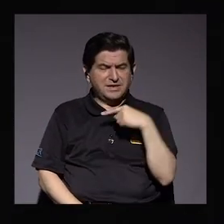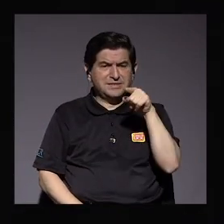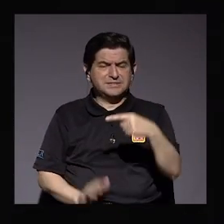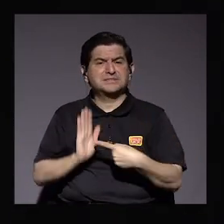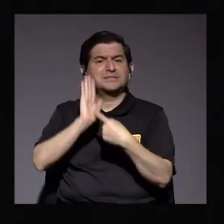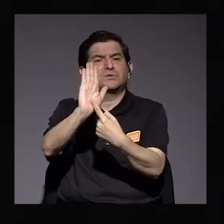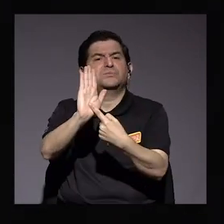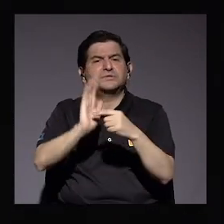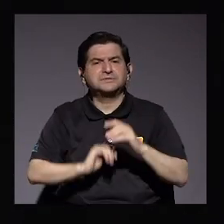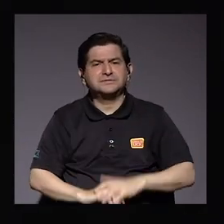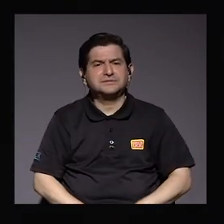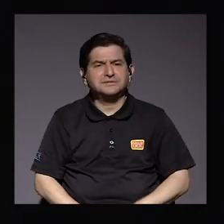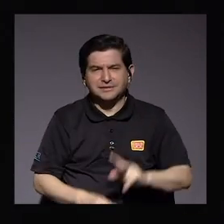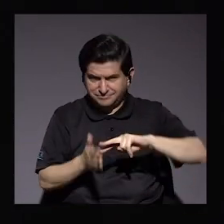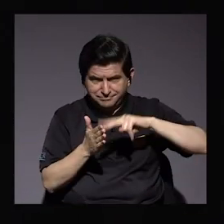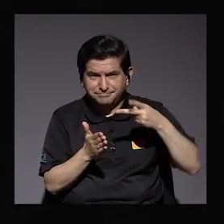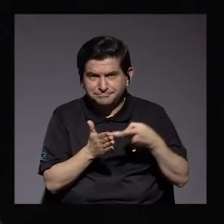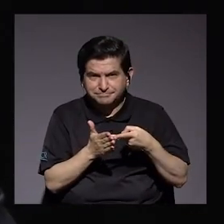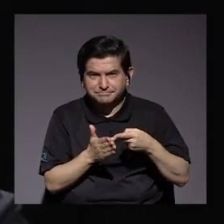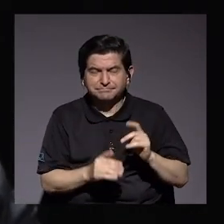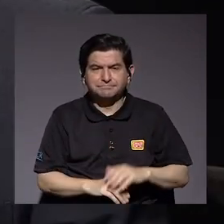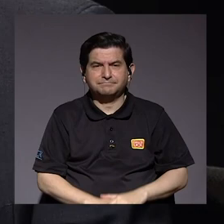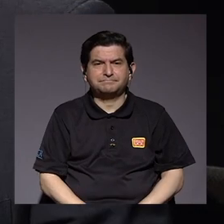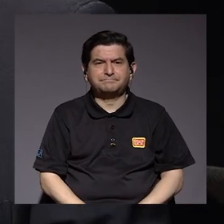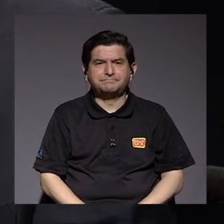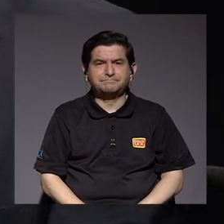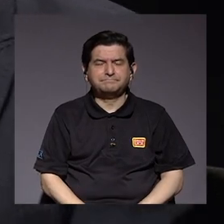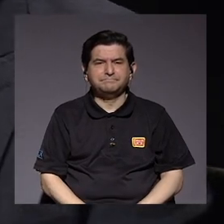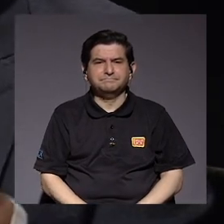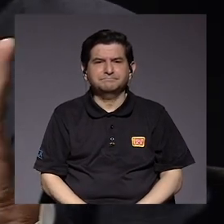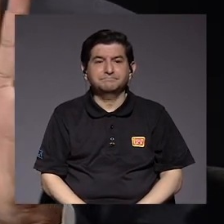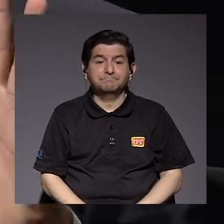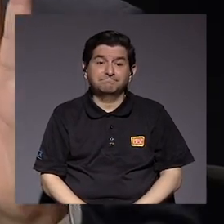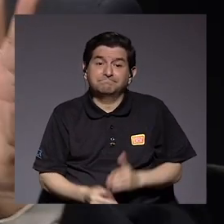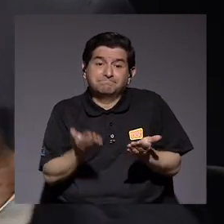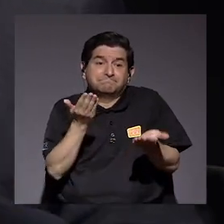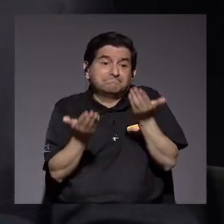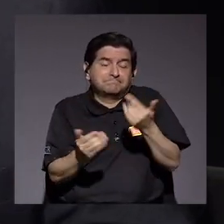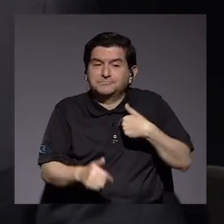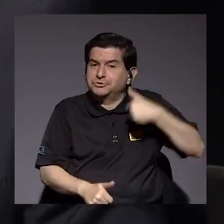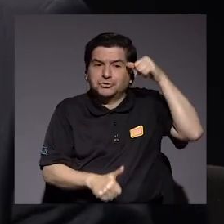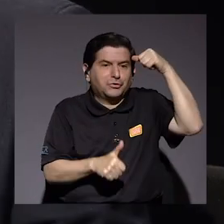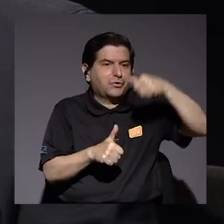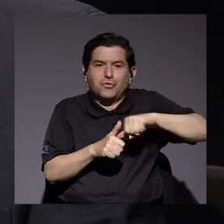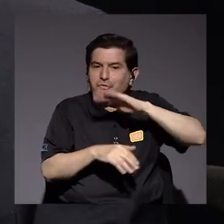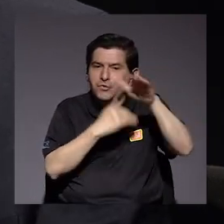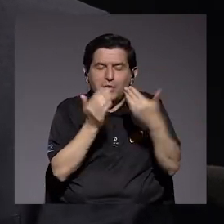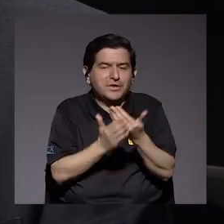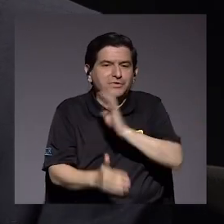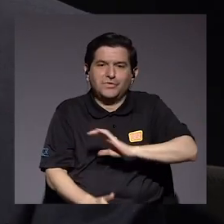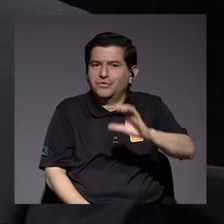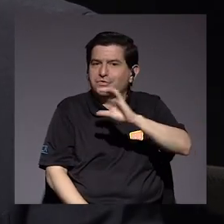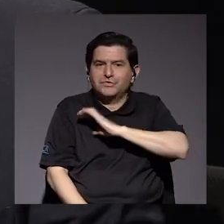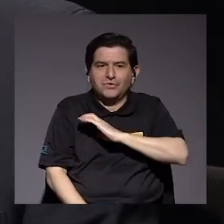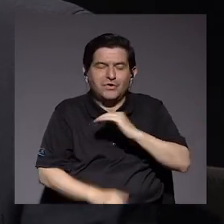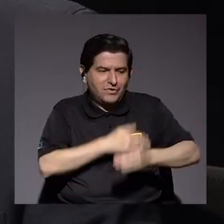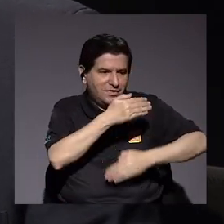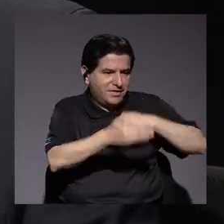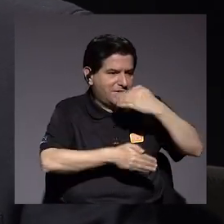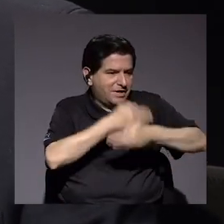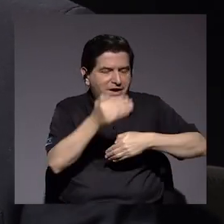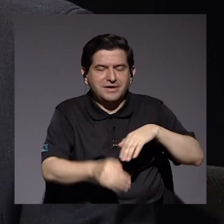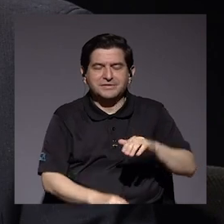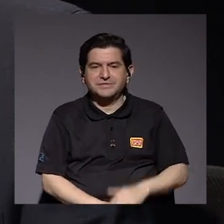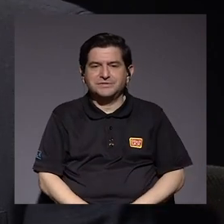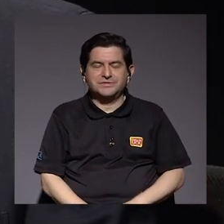retratado en el país me refiero también bueno habrá que ver no nos recuerdo todos los detalles de la gestión